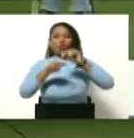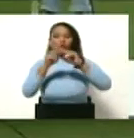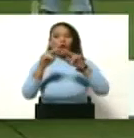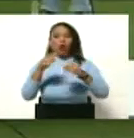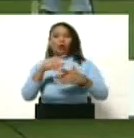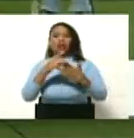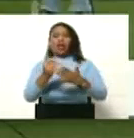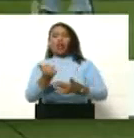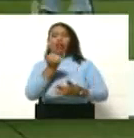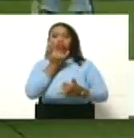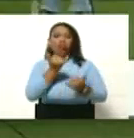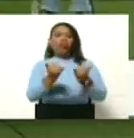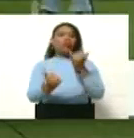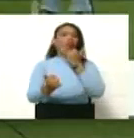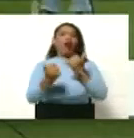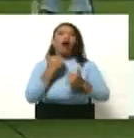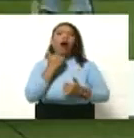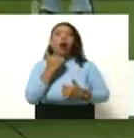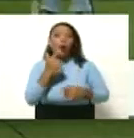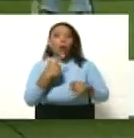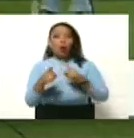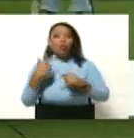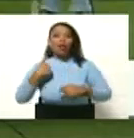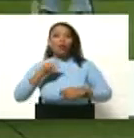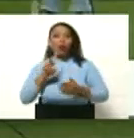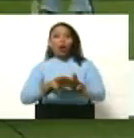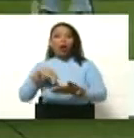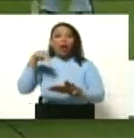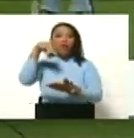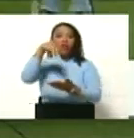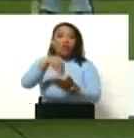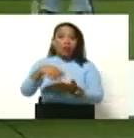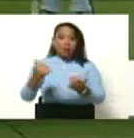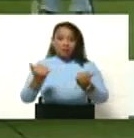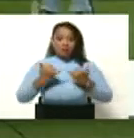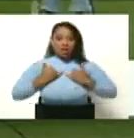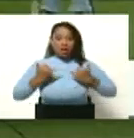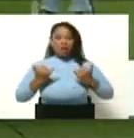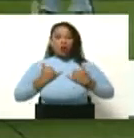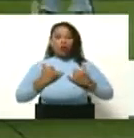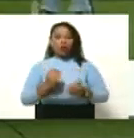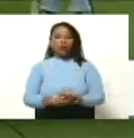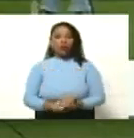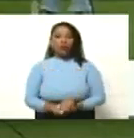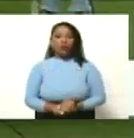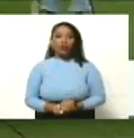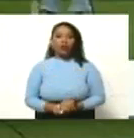mil veces contra cualquier pared, pero tenemos que levantarnos.